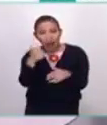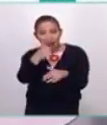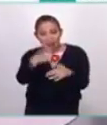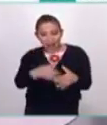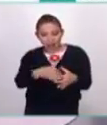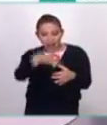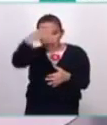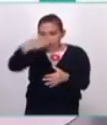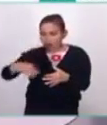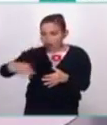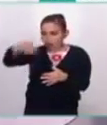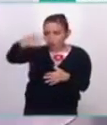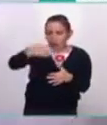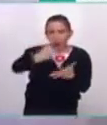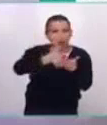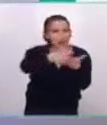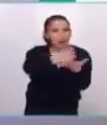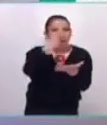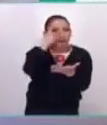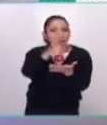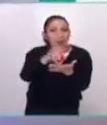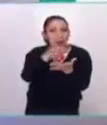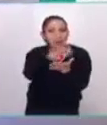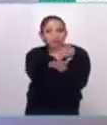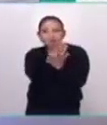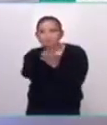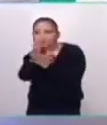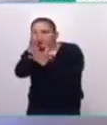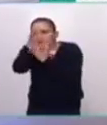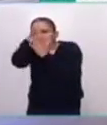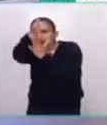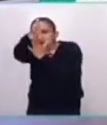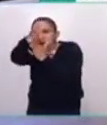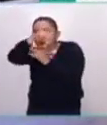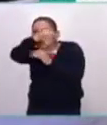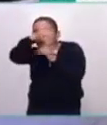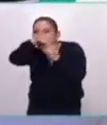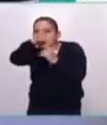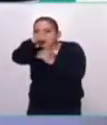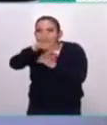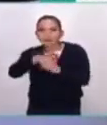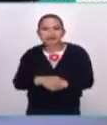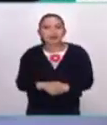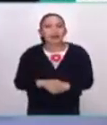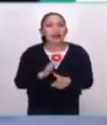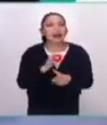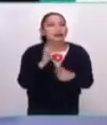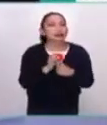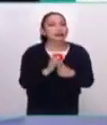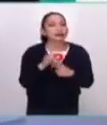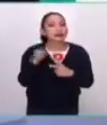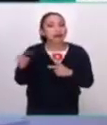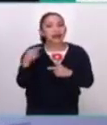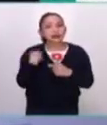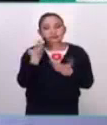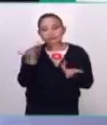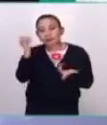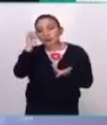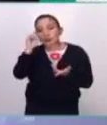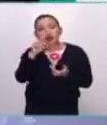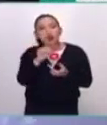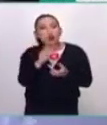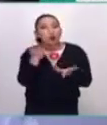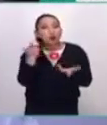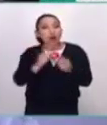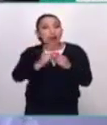de alguna forma sirve para orientarnos sobre un horizonte conspicuo. Entonces, pues el comentario es que no